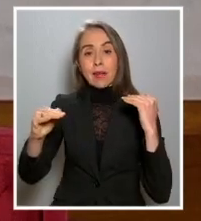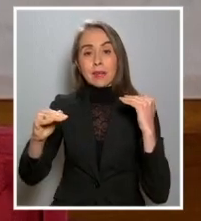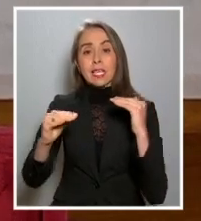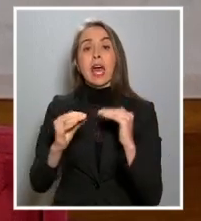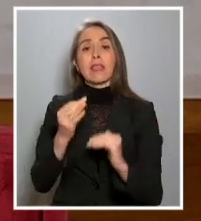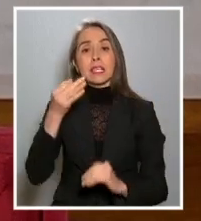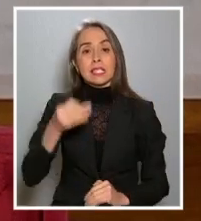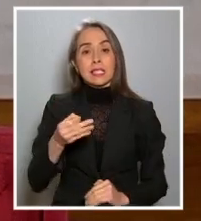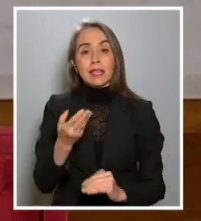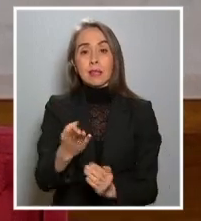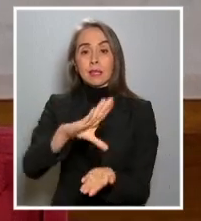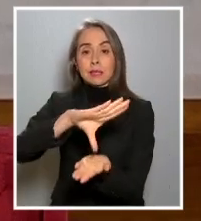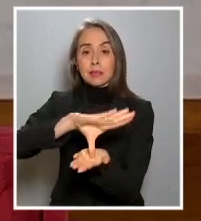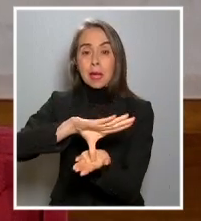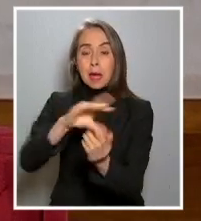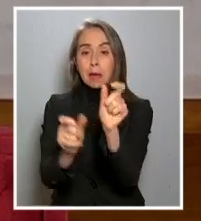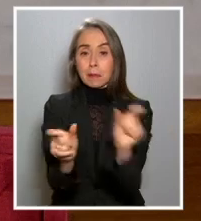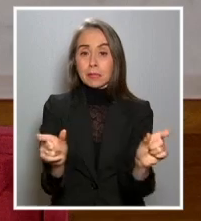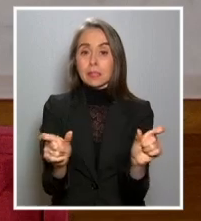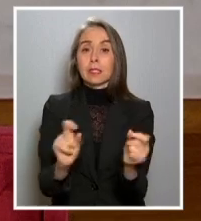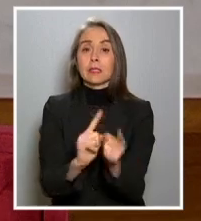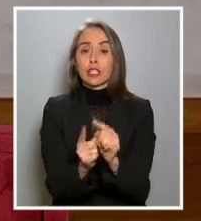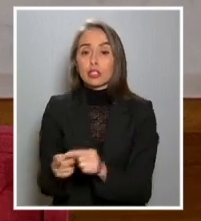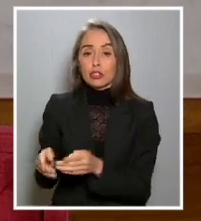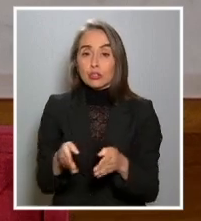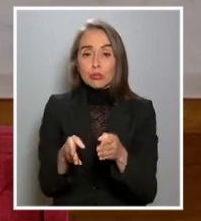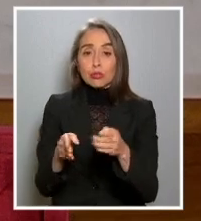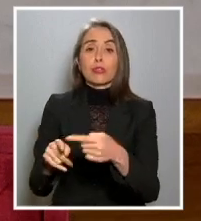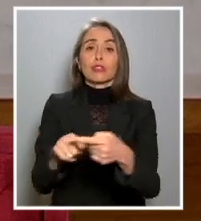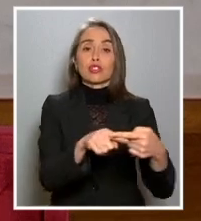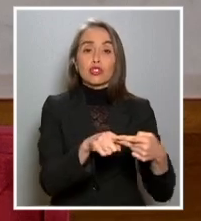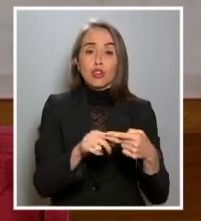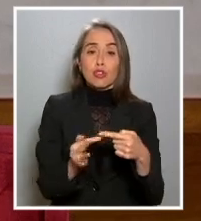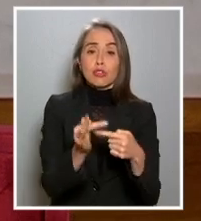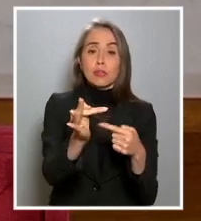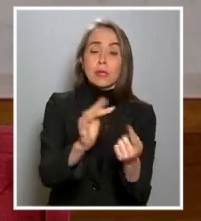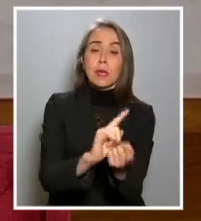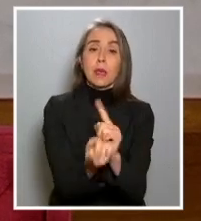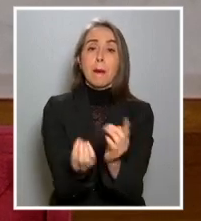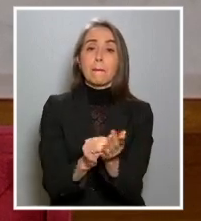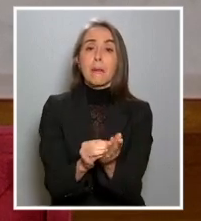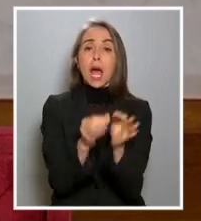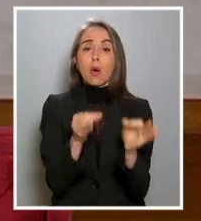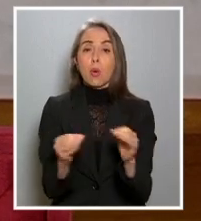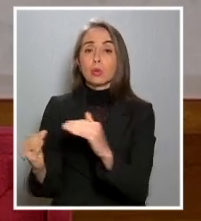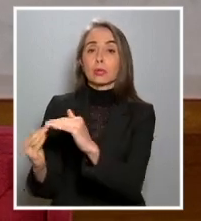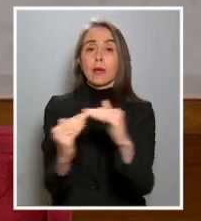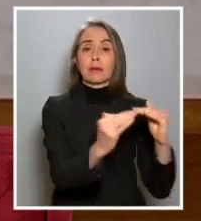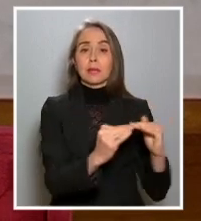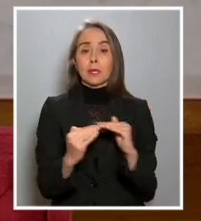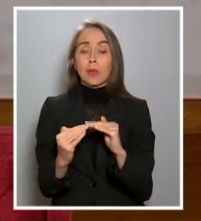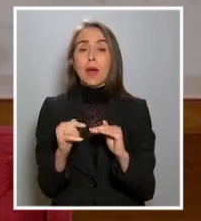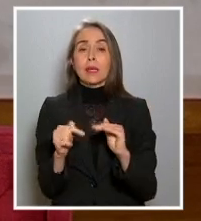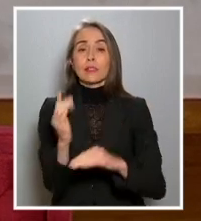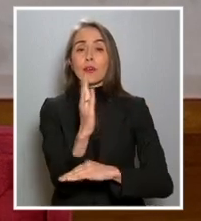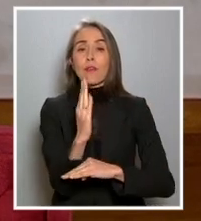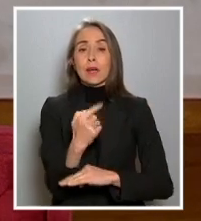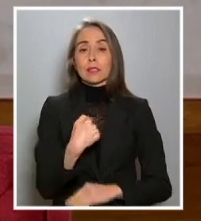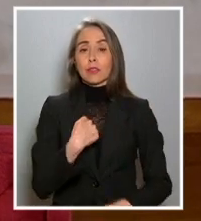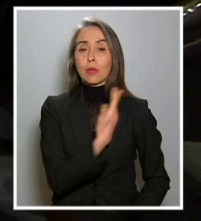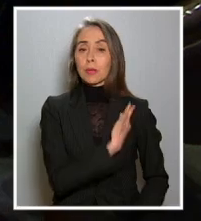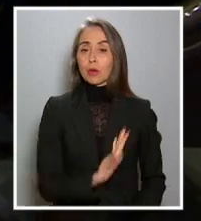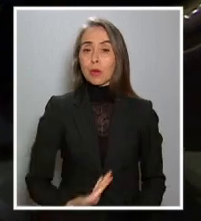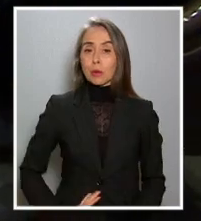certidumbre al país, abriendo caminos a una sociedad más justa e igualitaria. Esta es la esencia de mi